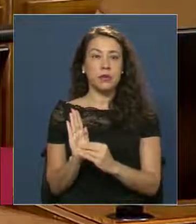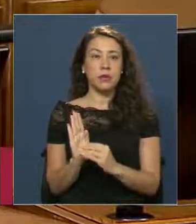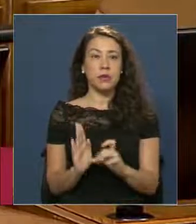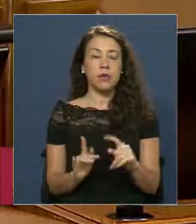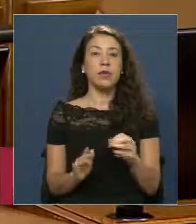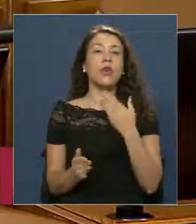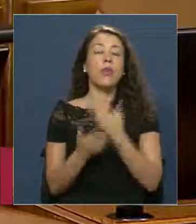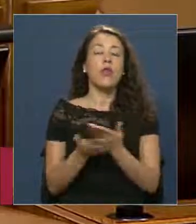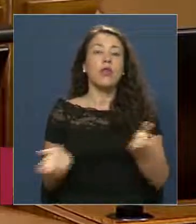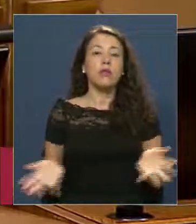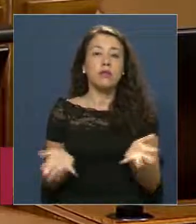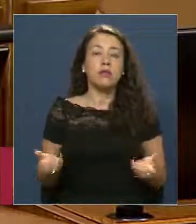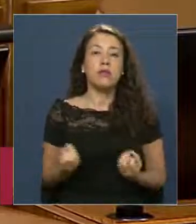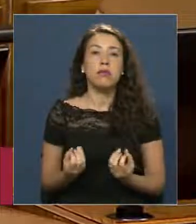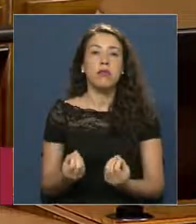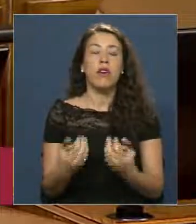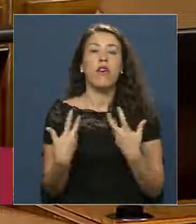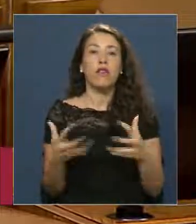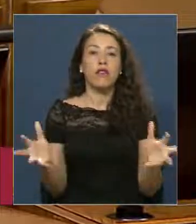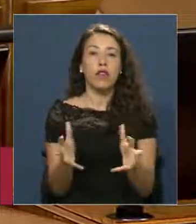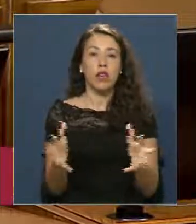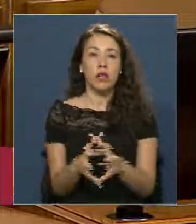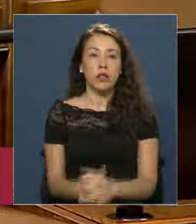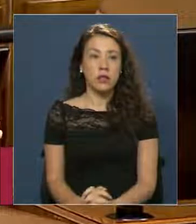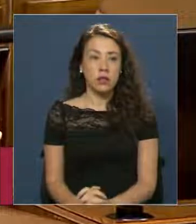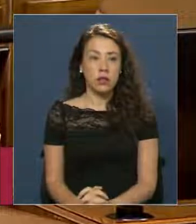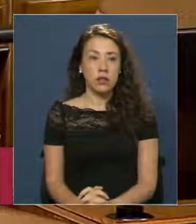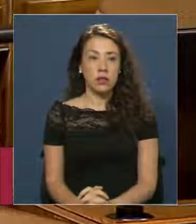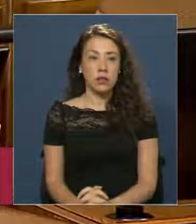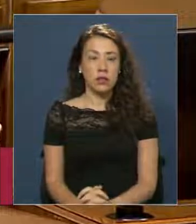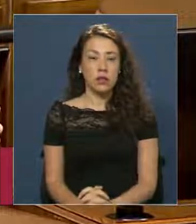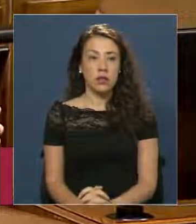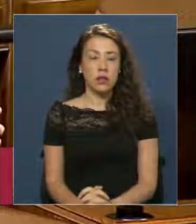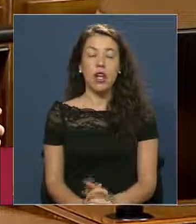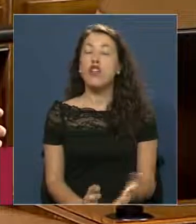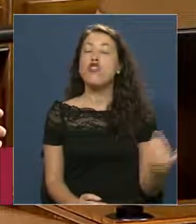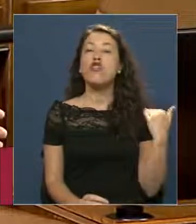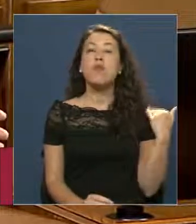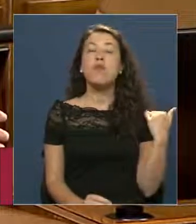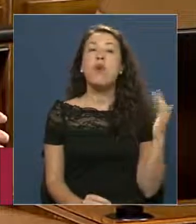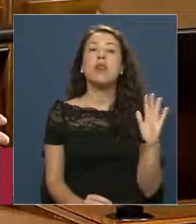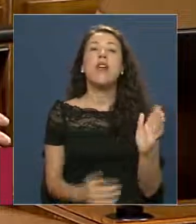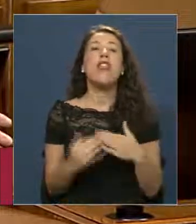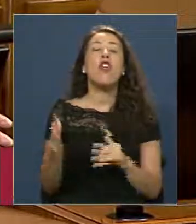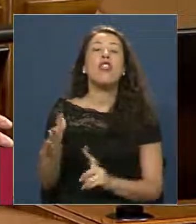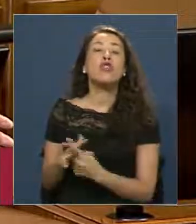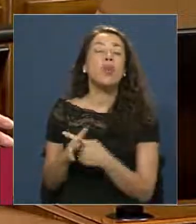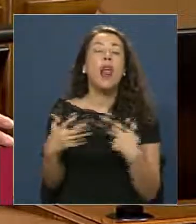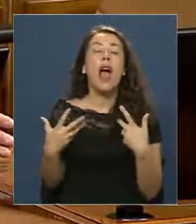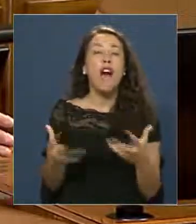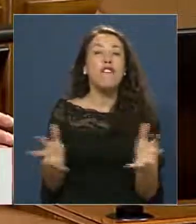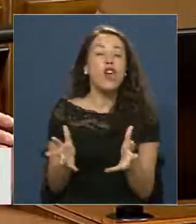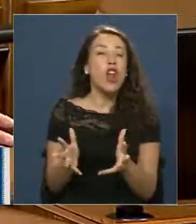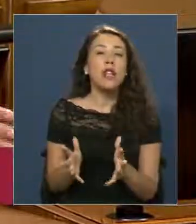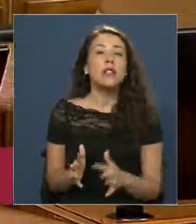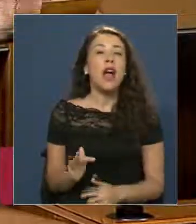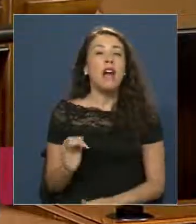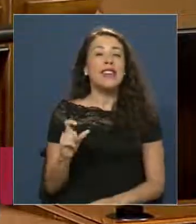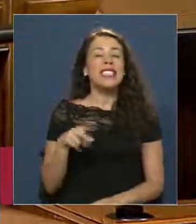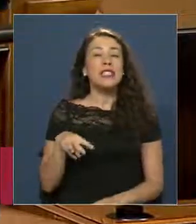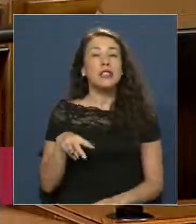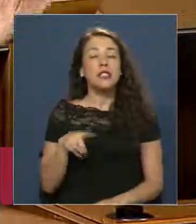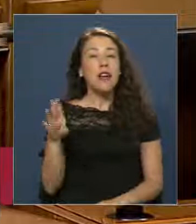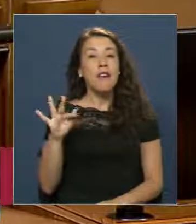de incitación a la violencia. Violencia venga de donde venga. Tanto el fascismo de